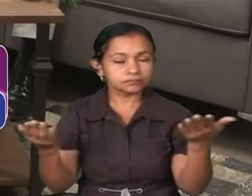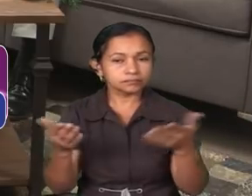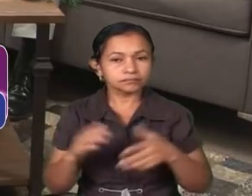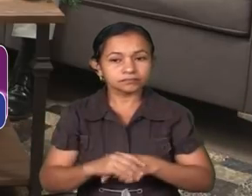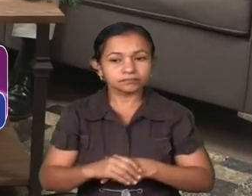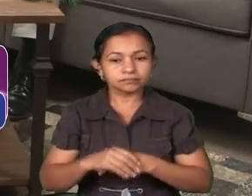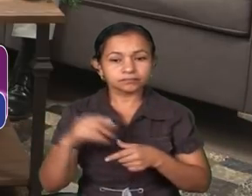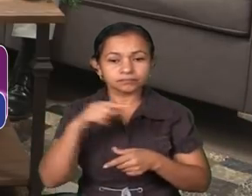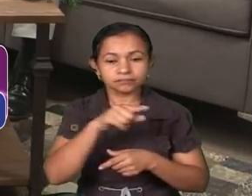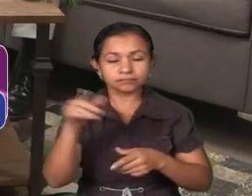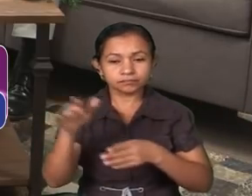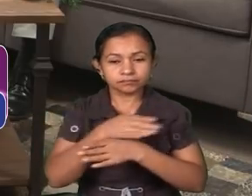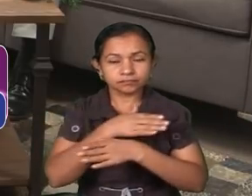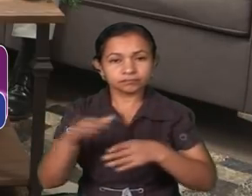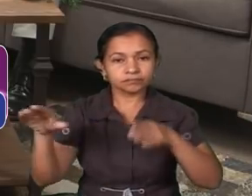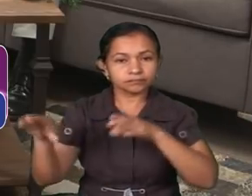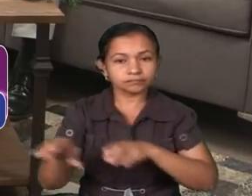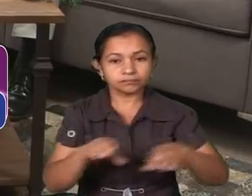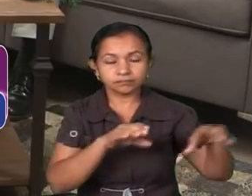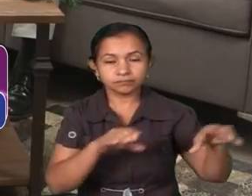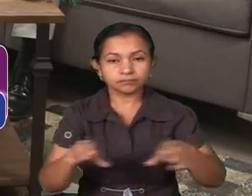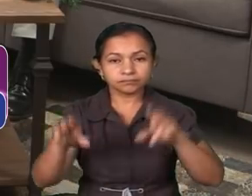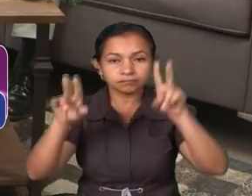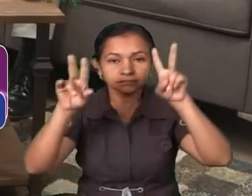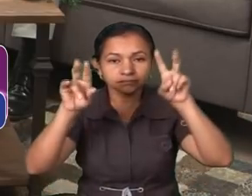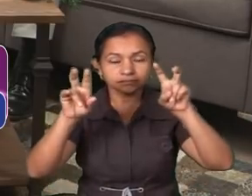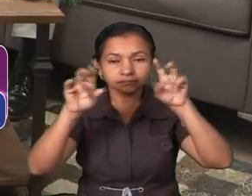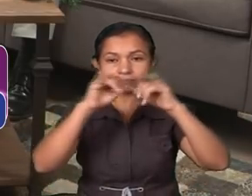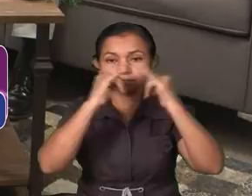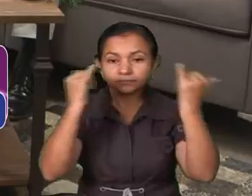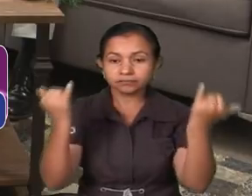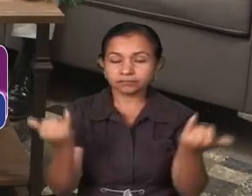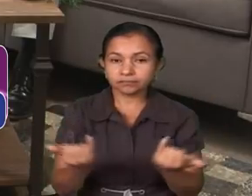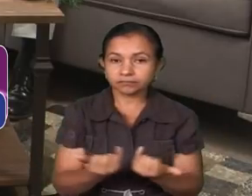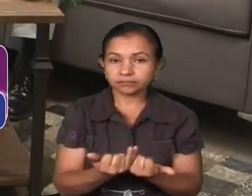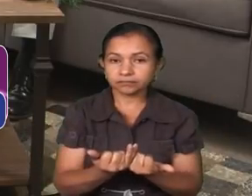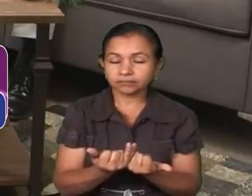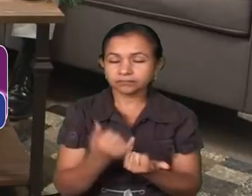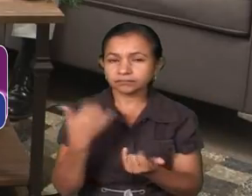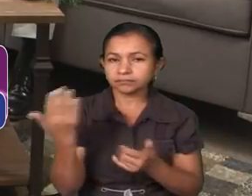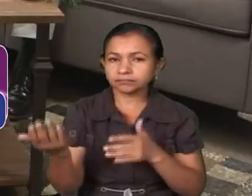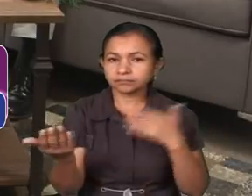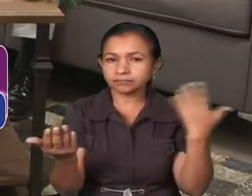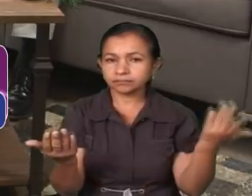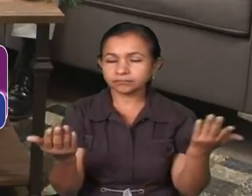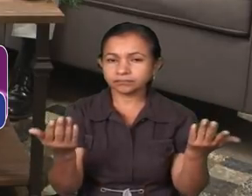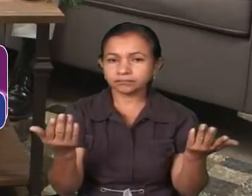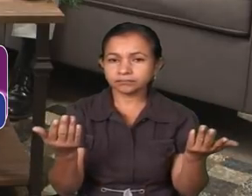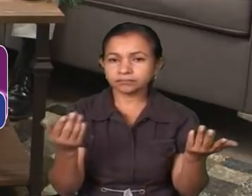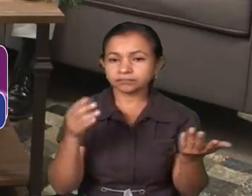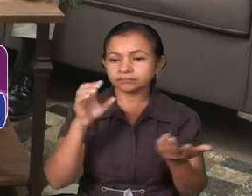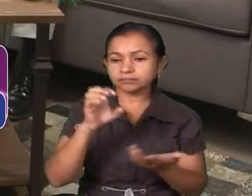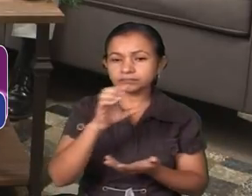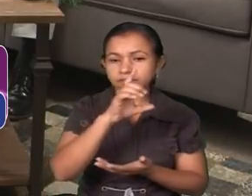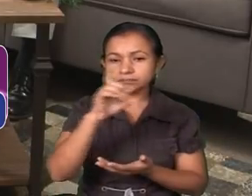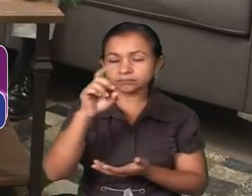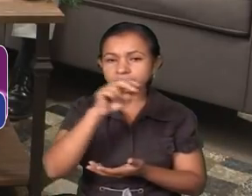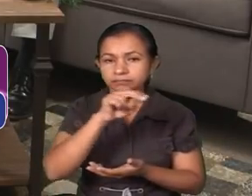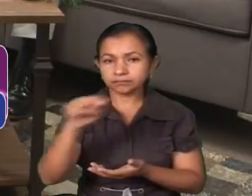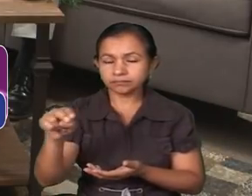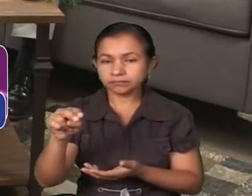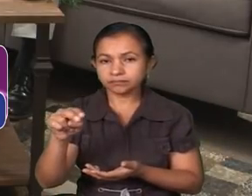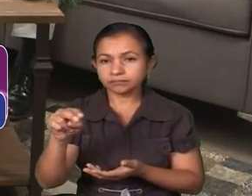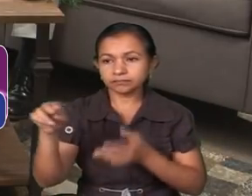Dentro de esas acciones y dentro de ese contexto internacional, ¿cuál sería la opinión del comandante Den Pastora a